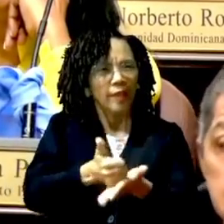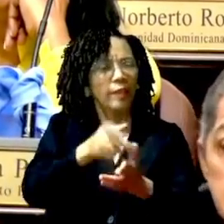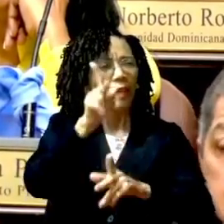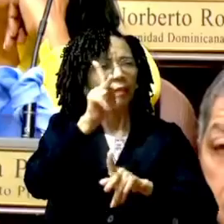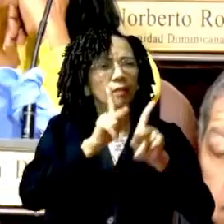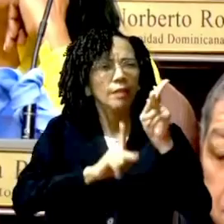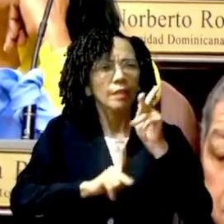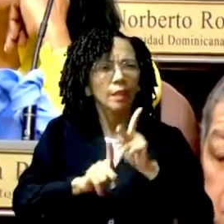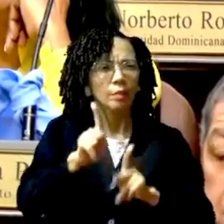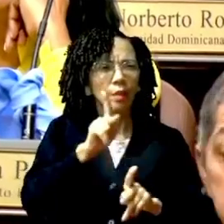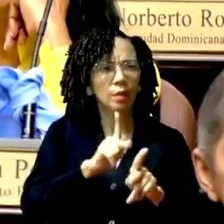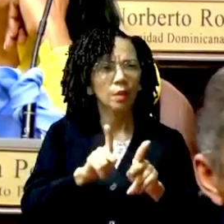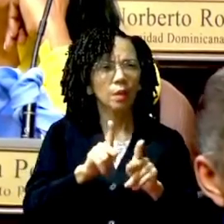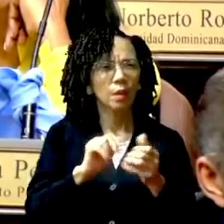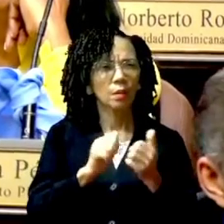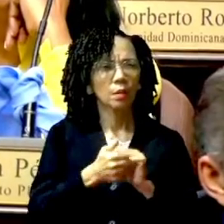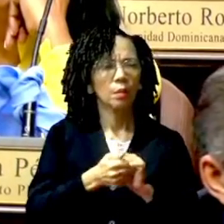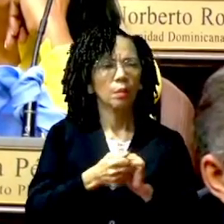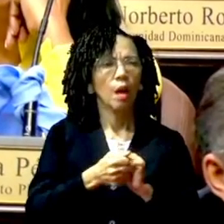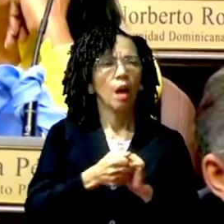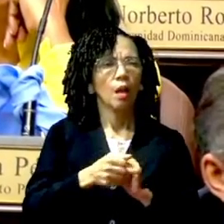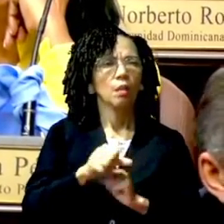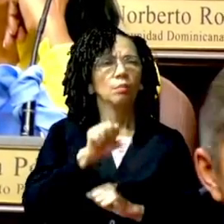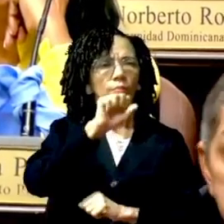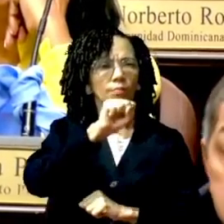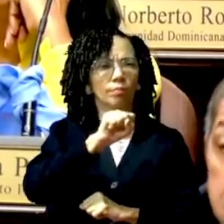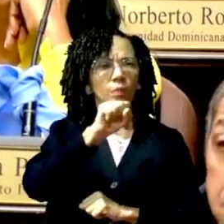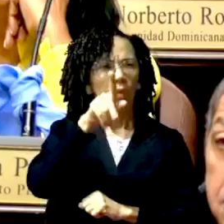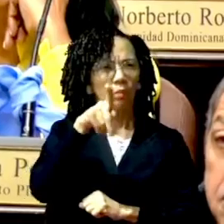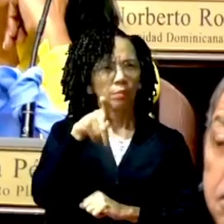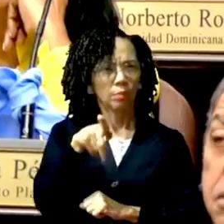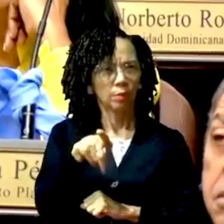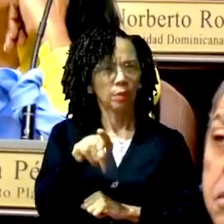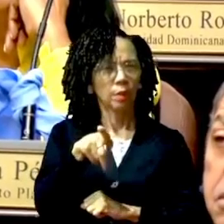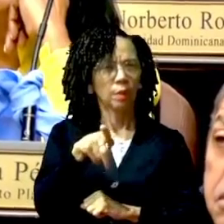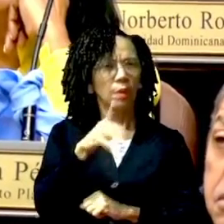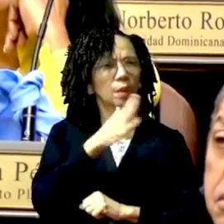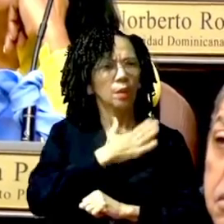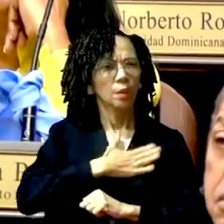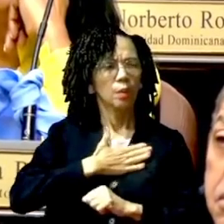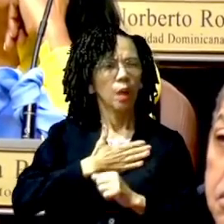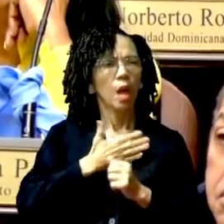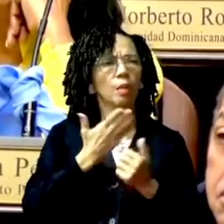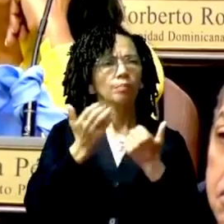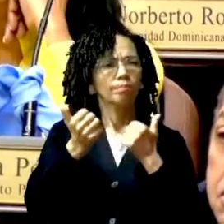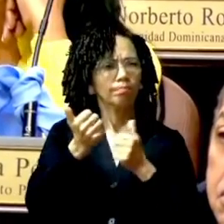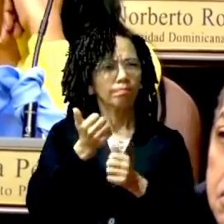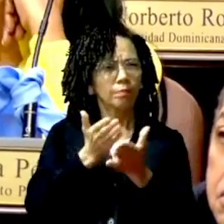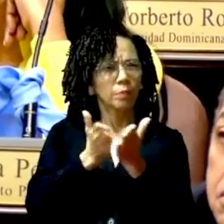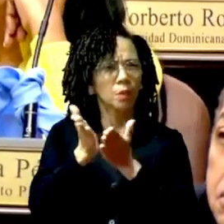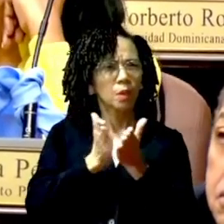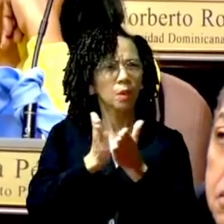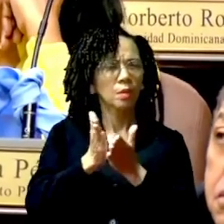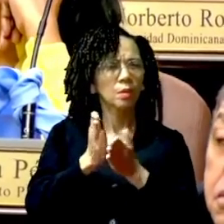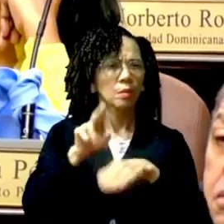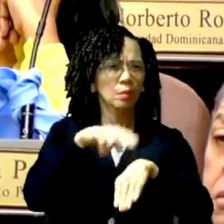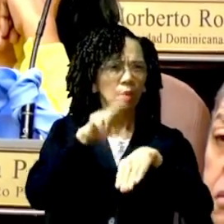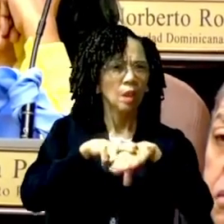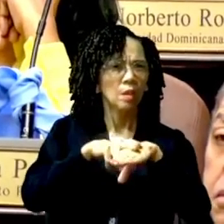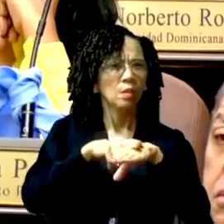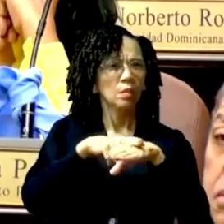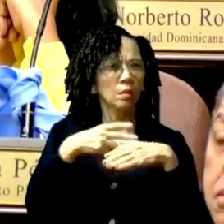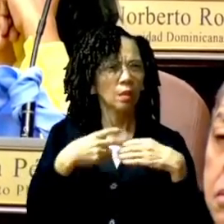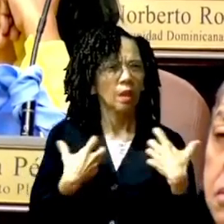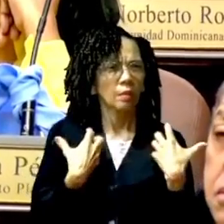Ministerio de Salud Pública y la oficina, y a través del Servicio Nacional de Salud, se estudie,